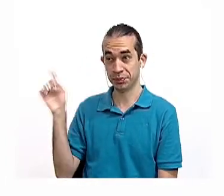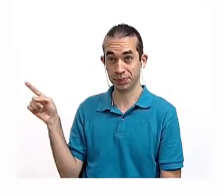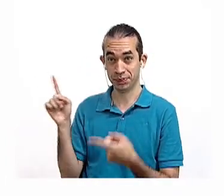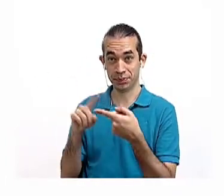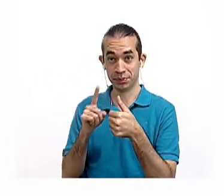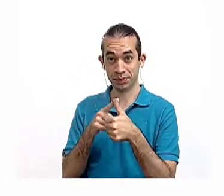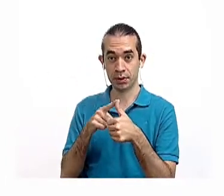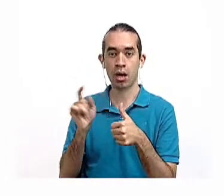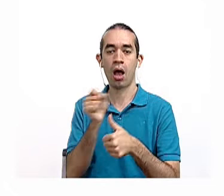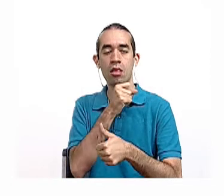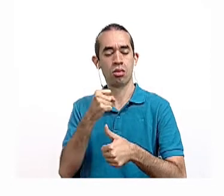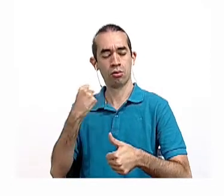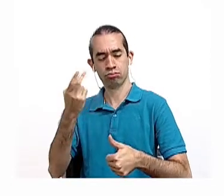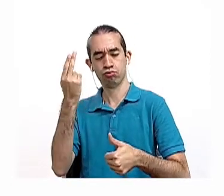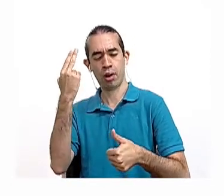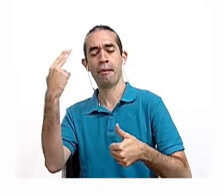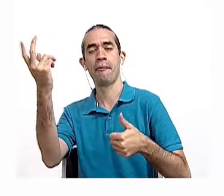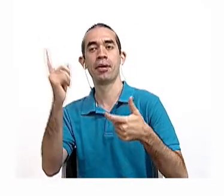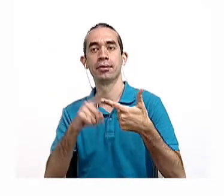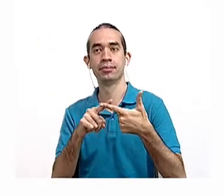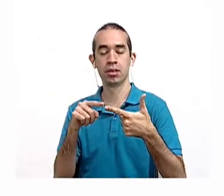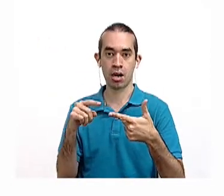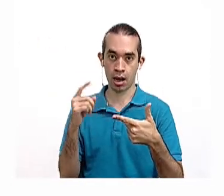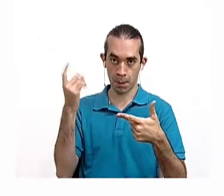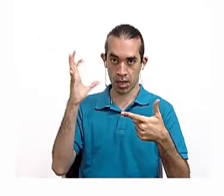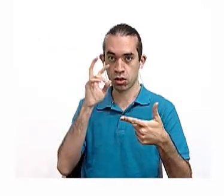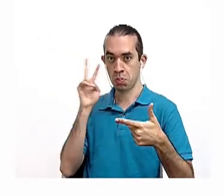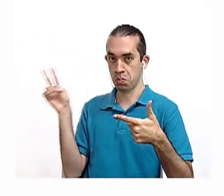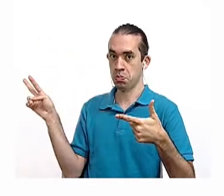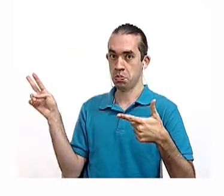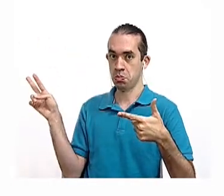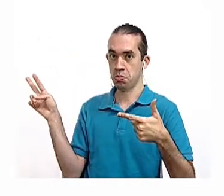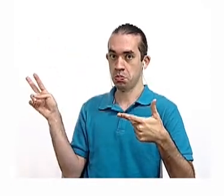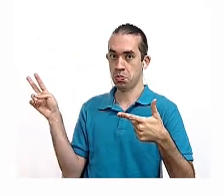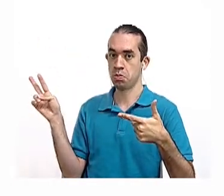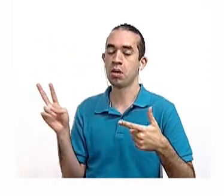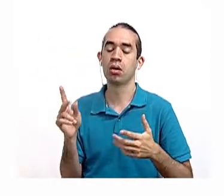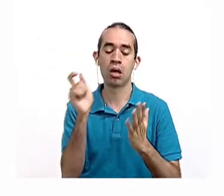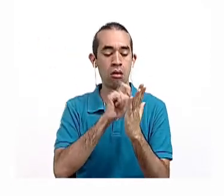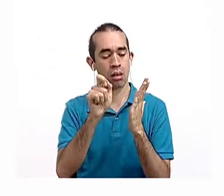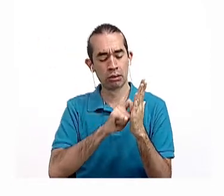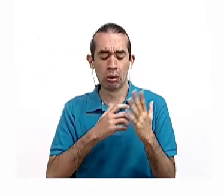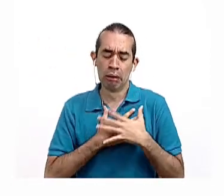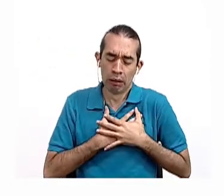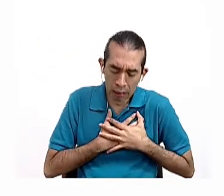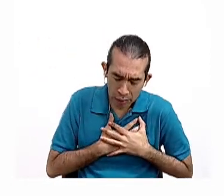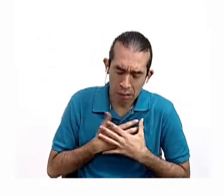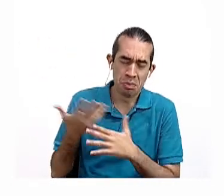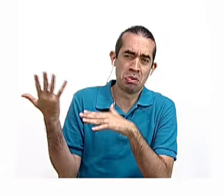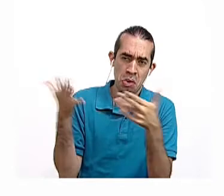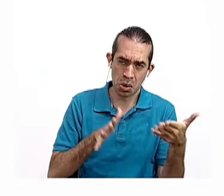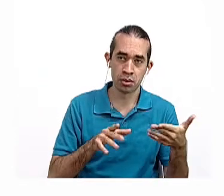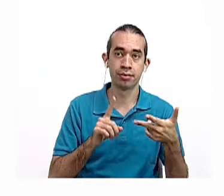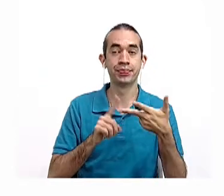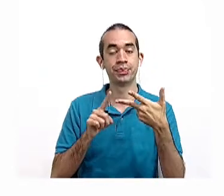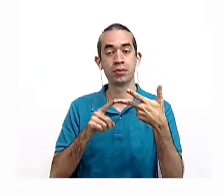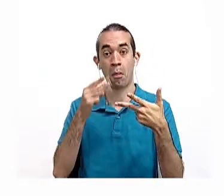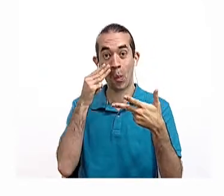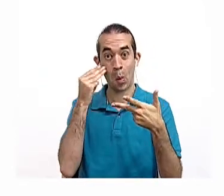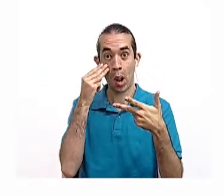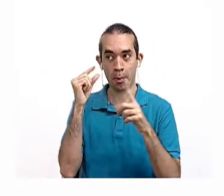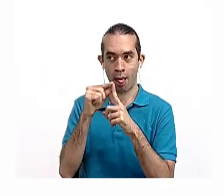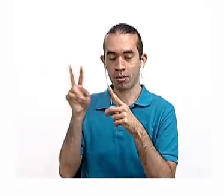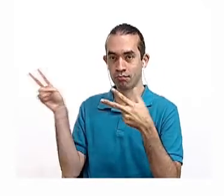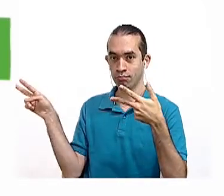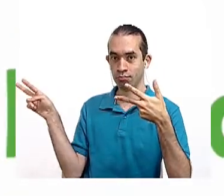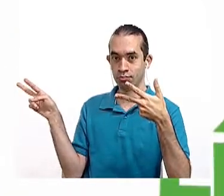La elegía, que es un texto que se reviste de melancolía, de dolor por la muerte de alguien, y la oda, donde se elogia a